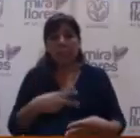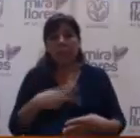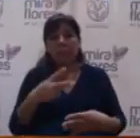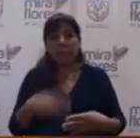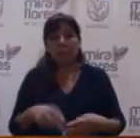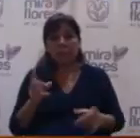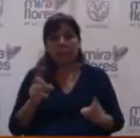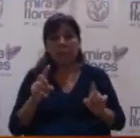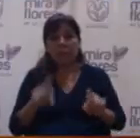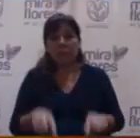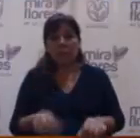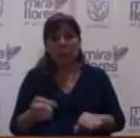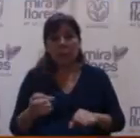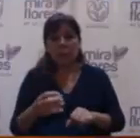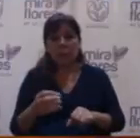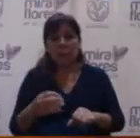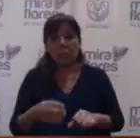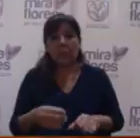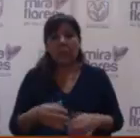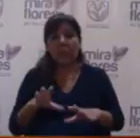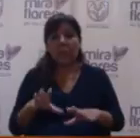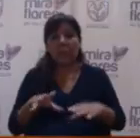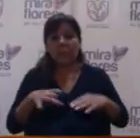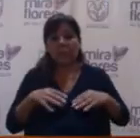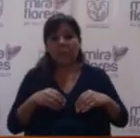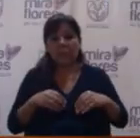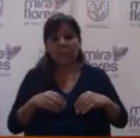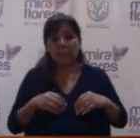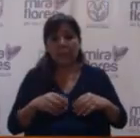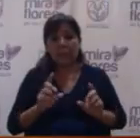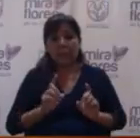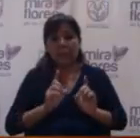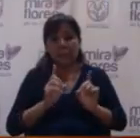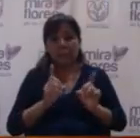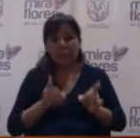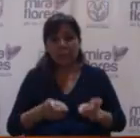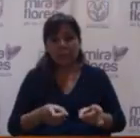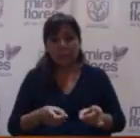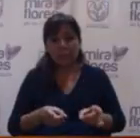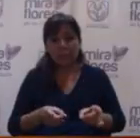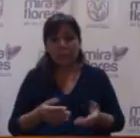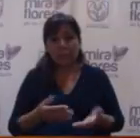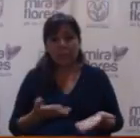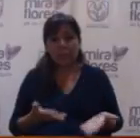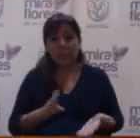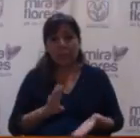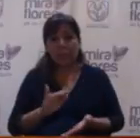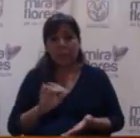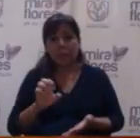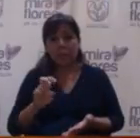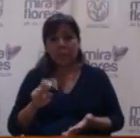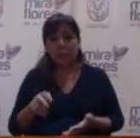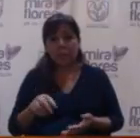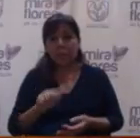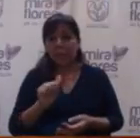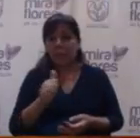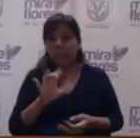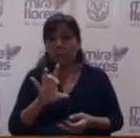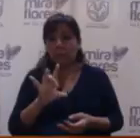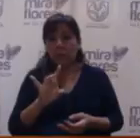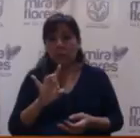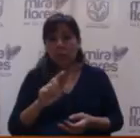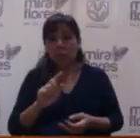acuerdo de consejo que aprueba la donación de 116 bienes muebles dados de baja, cuyo valor asciende a